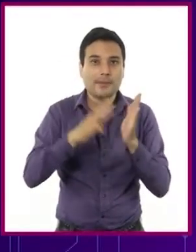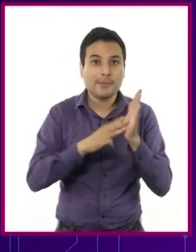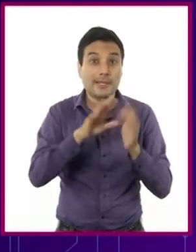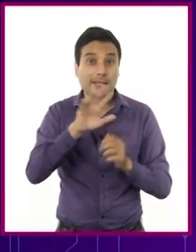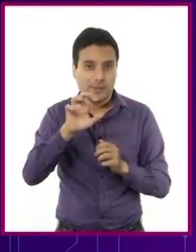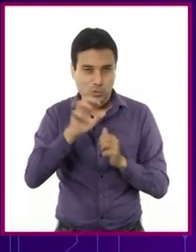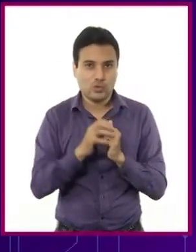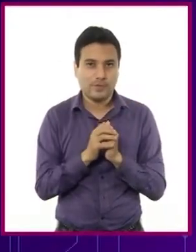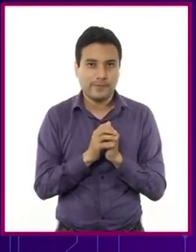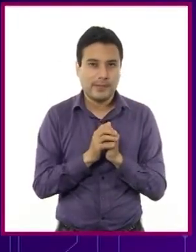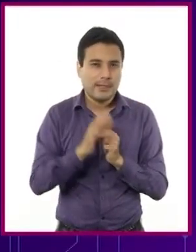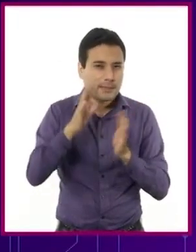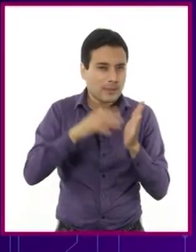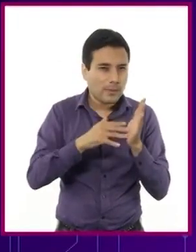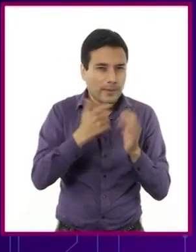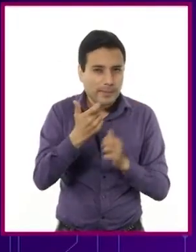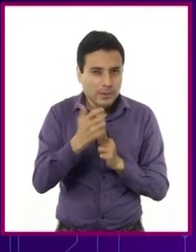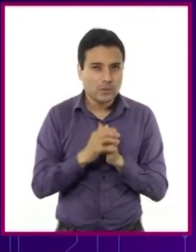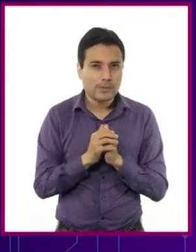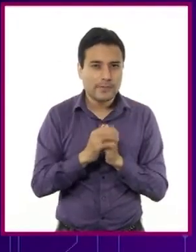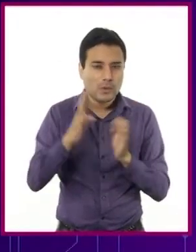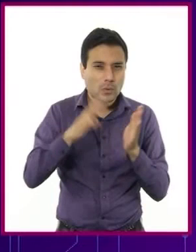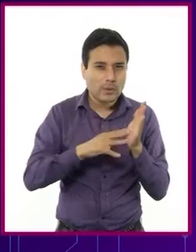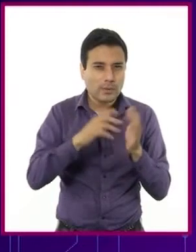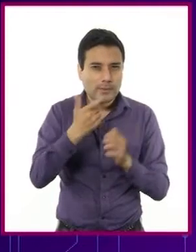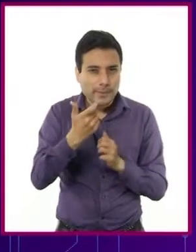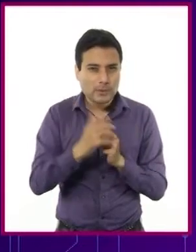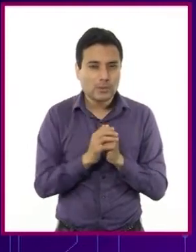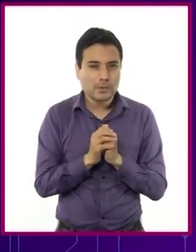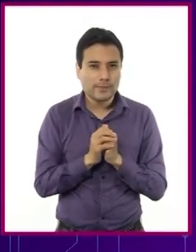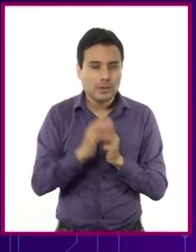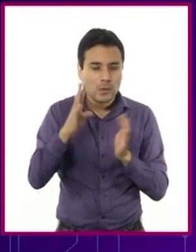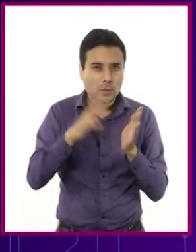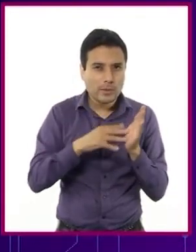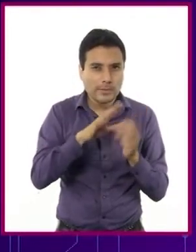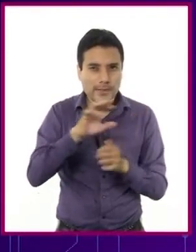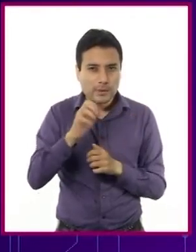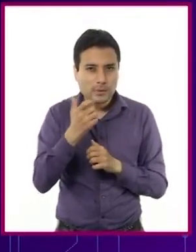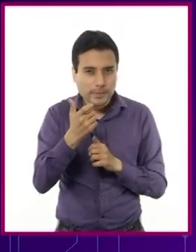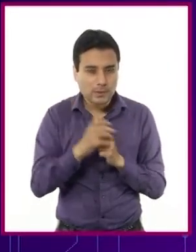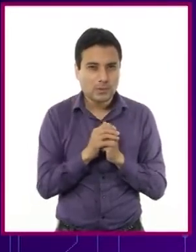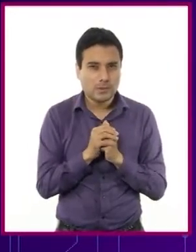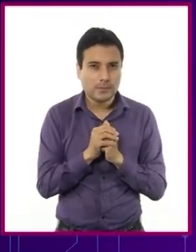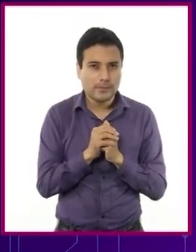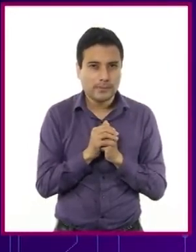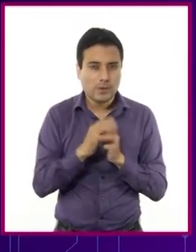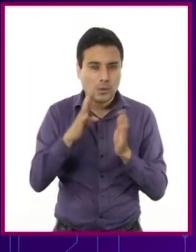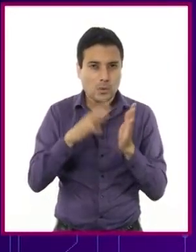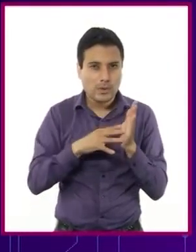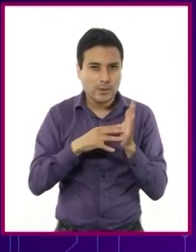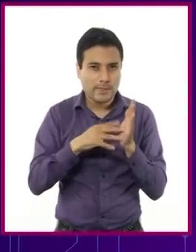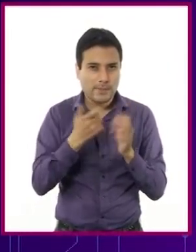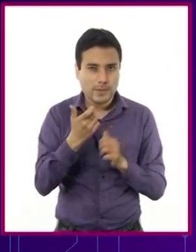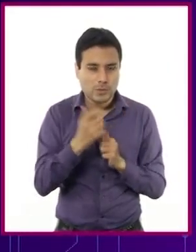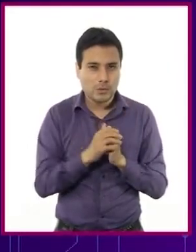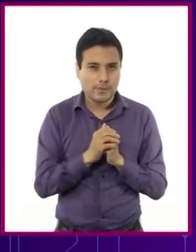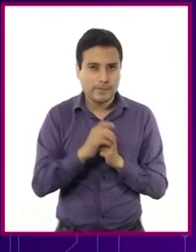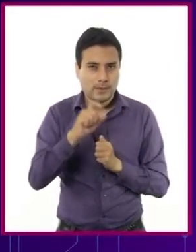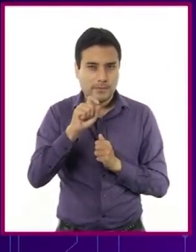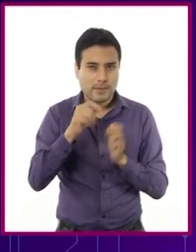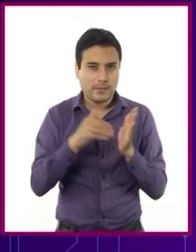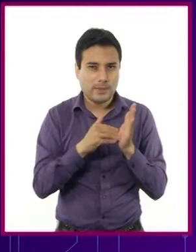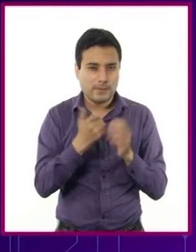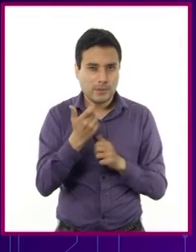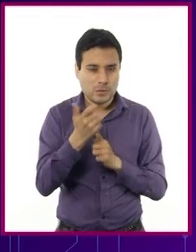pesos, 5,000 pesos, 4,000 pesos, 4,500 pesos, 4,000 pesos,